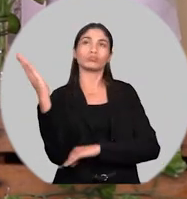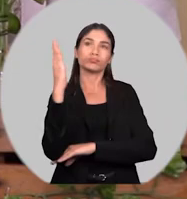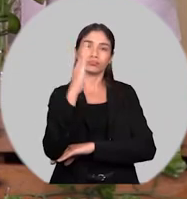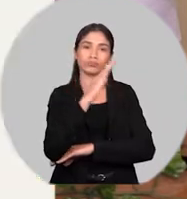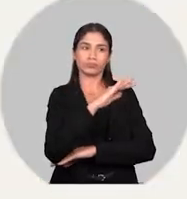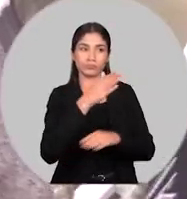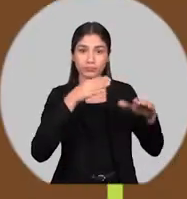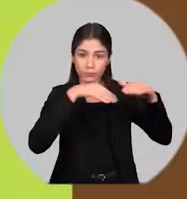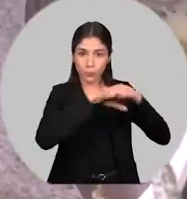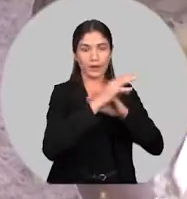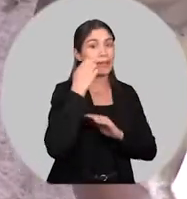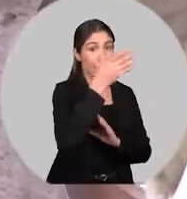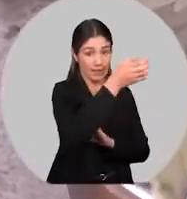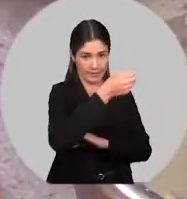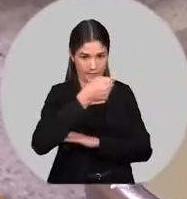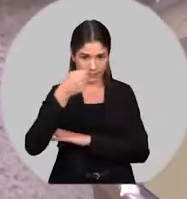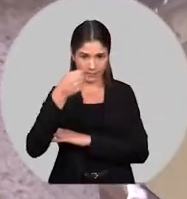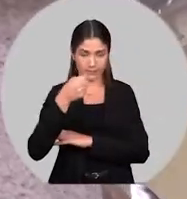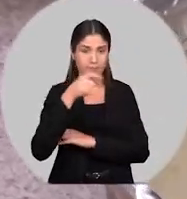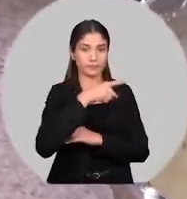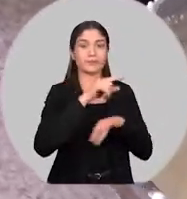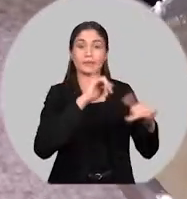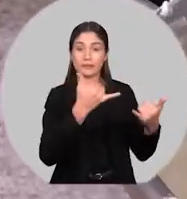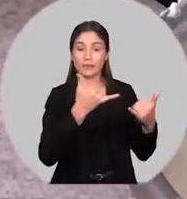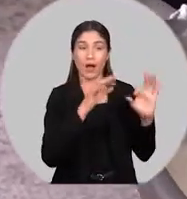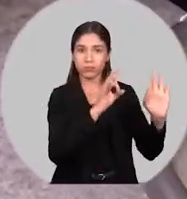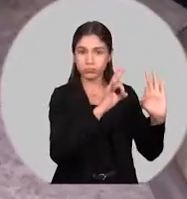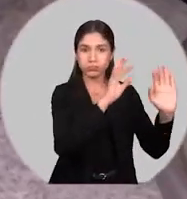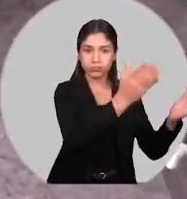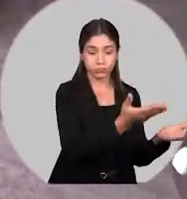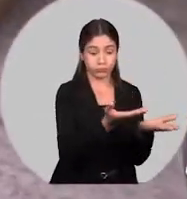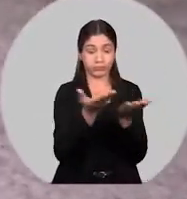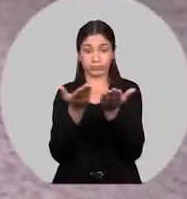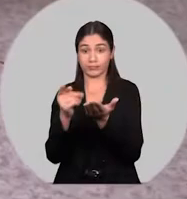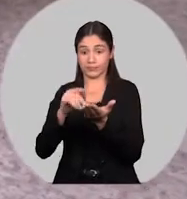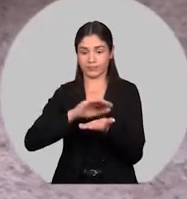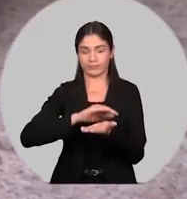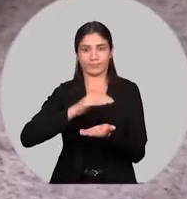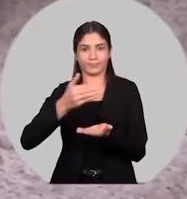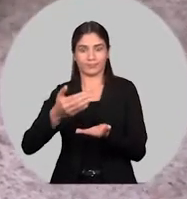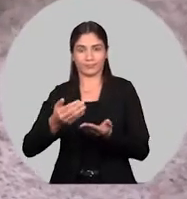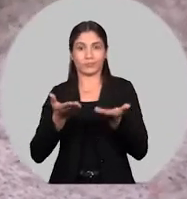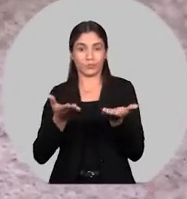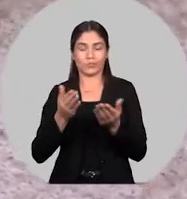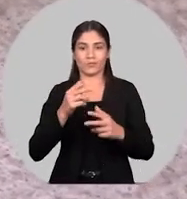en la heladera. Bueno, acá ya tenemos nuestra torta que reposó un día en la heladera.